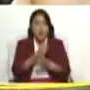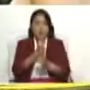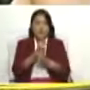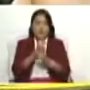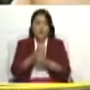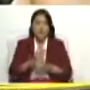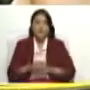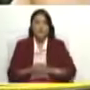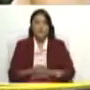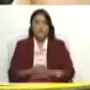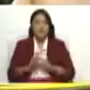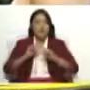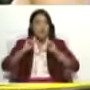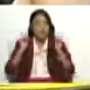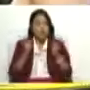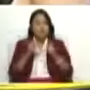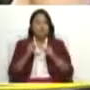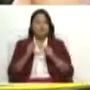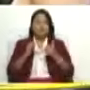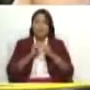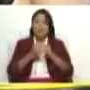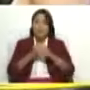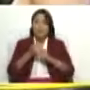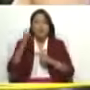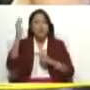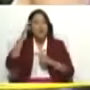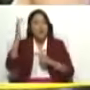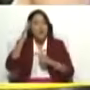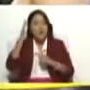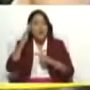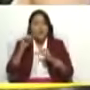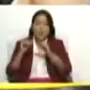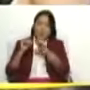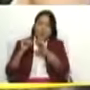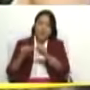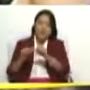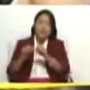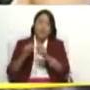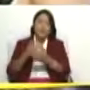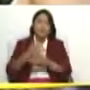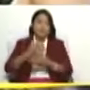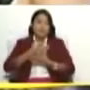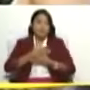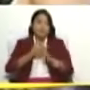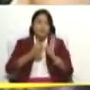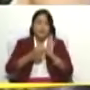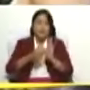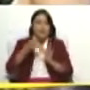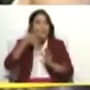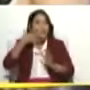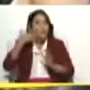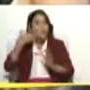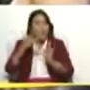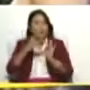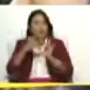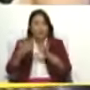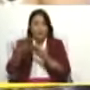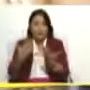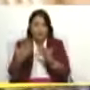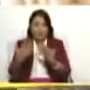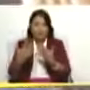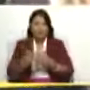atletas soñando queriendo seguir enorgullece el país y queremos vamos a seguir contacto con ustedes Muchas